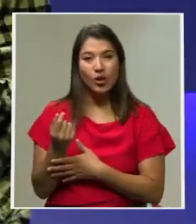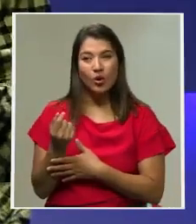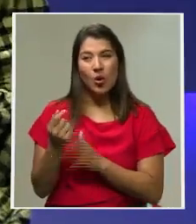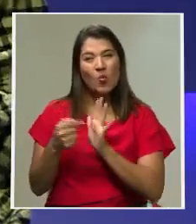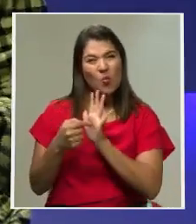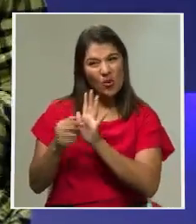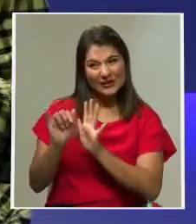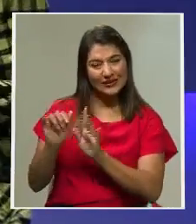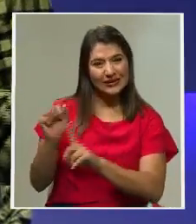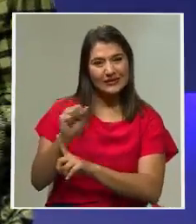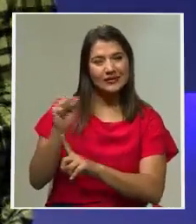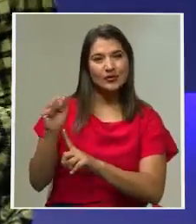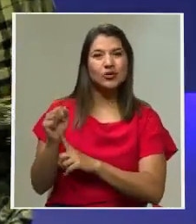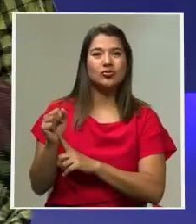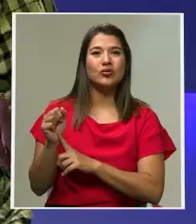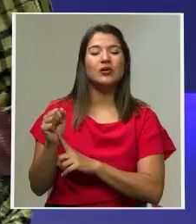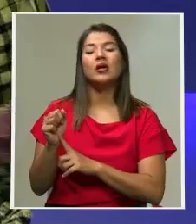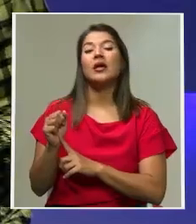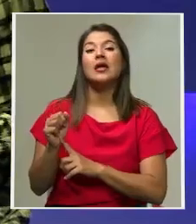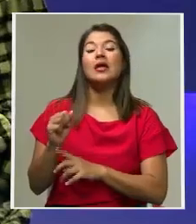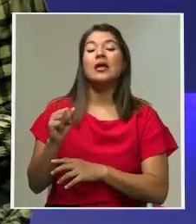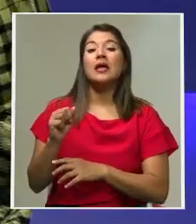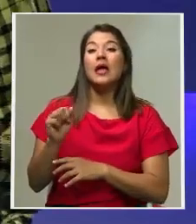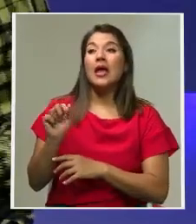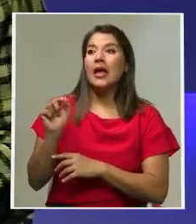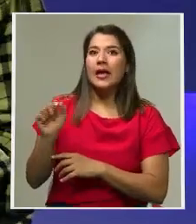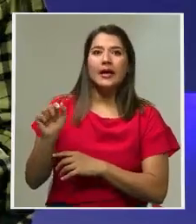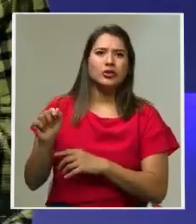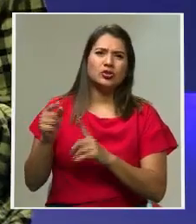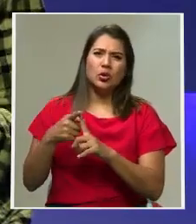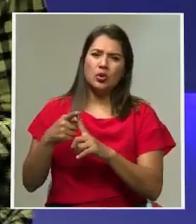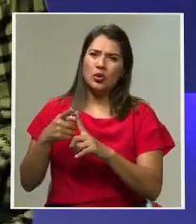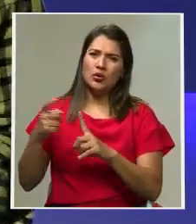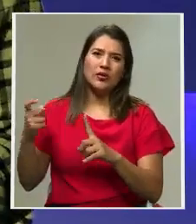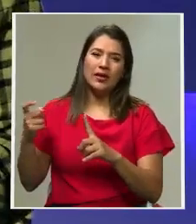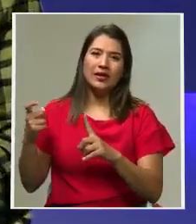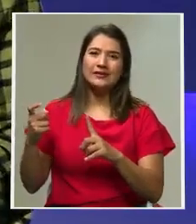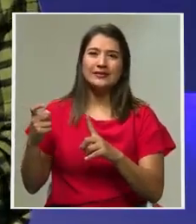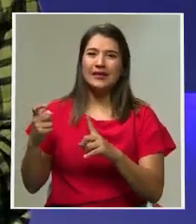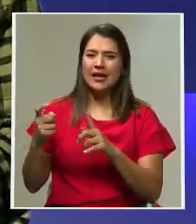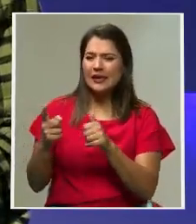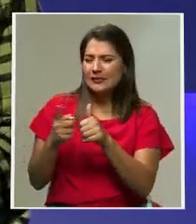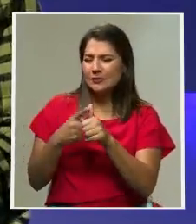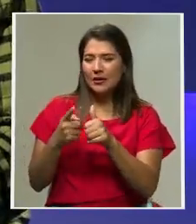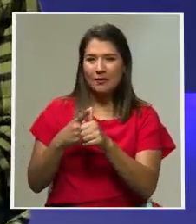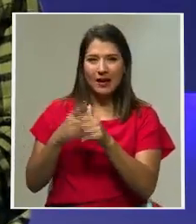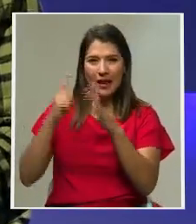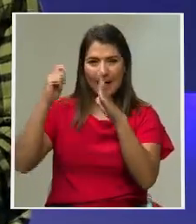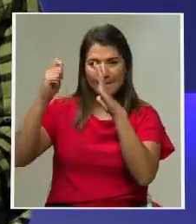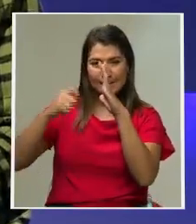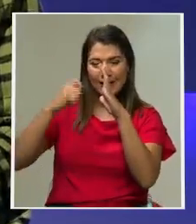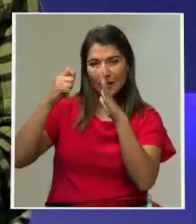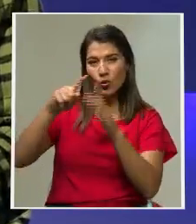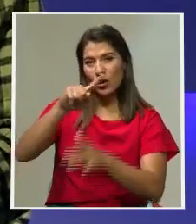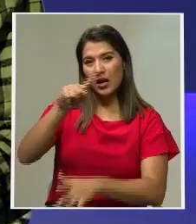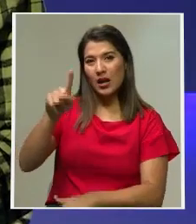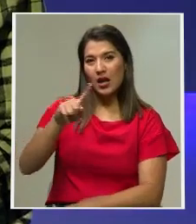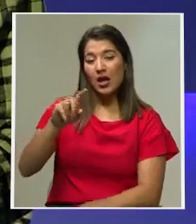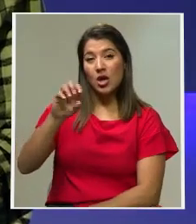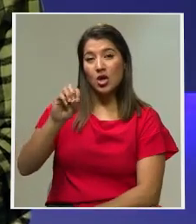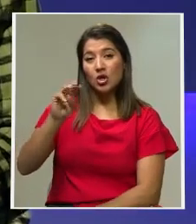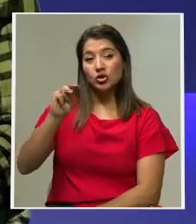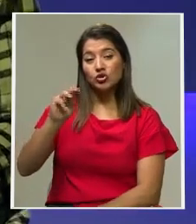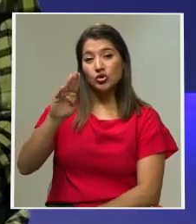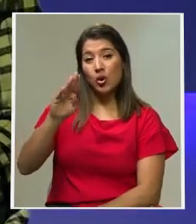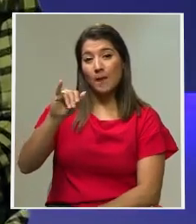cierto sentido excede a los guionistas, porque viene desde el nacimiento mismo del género, las primeras películas zombies de George